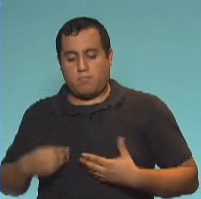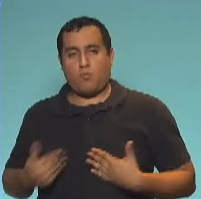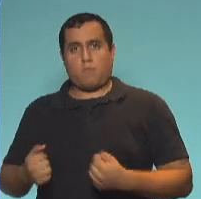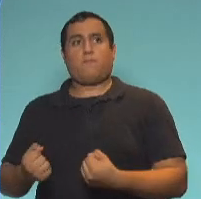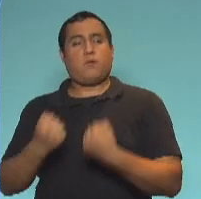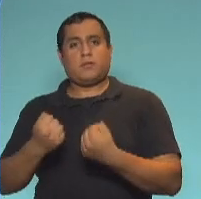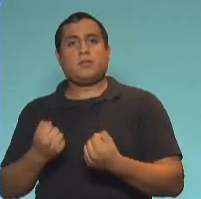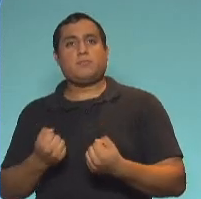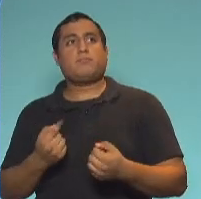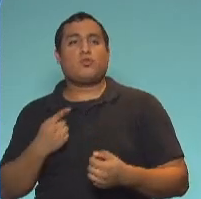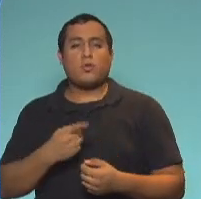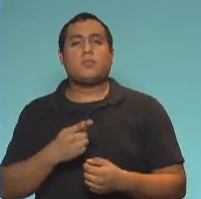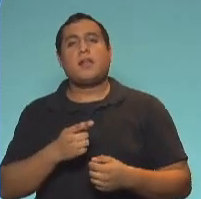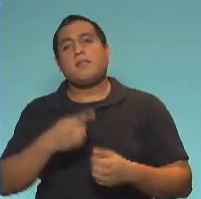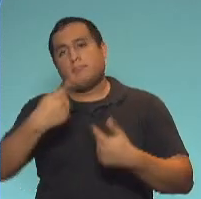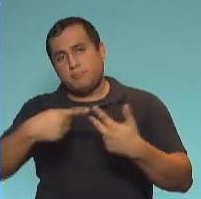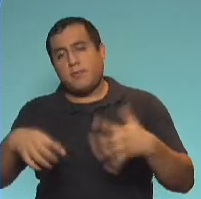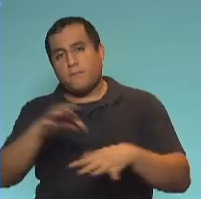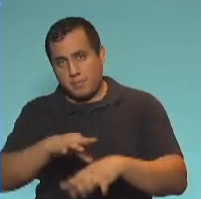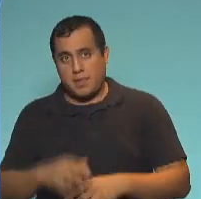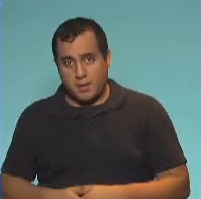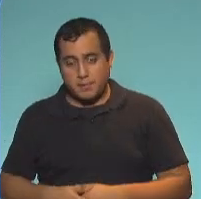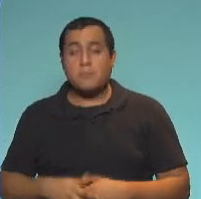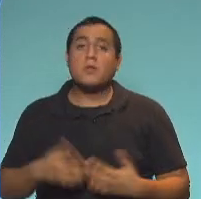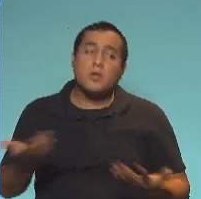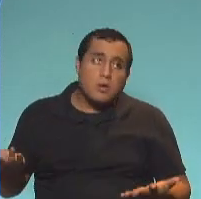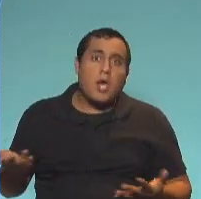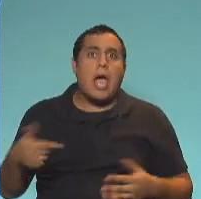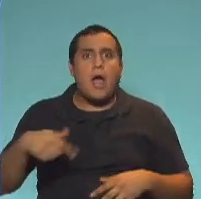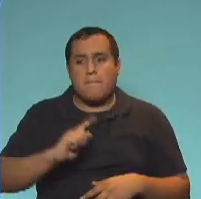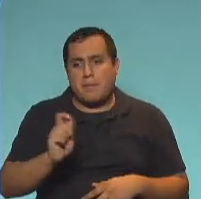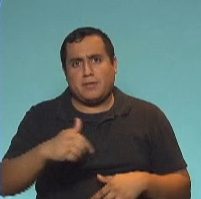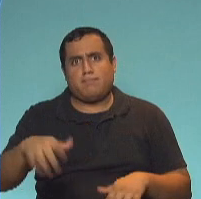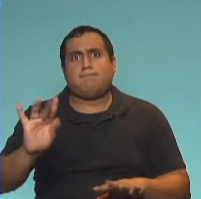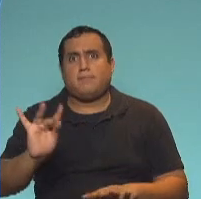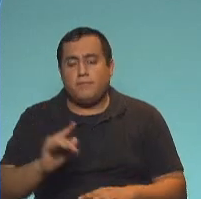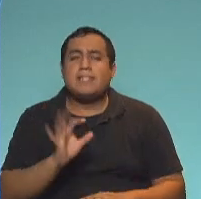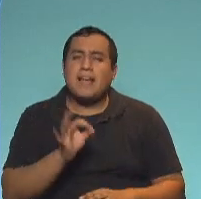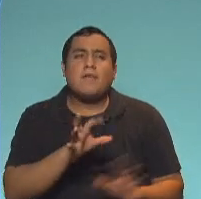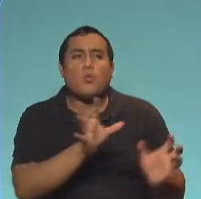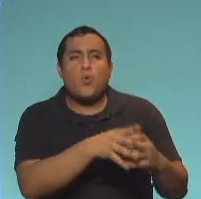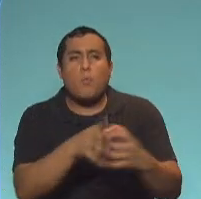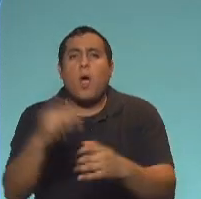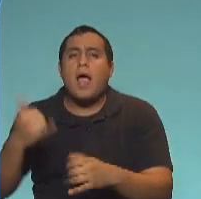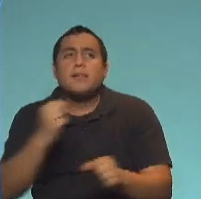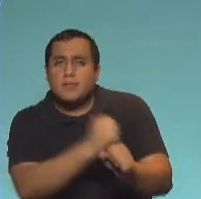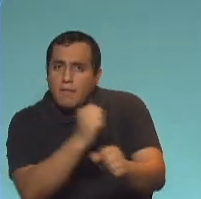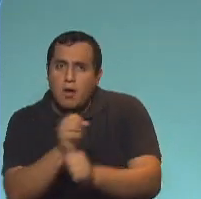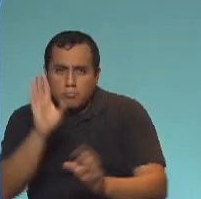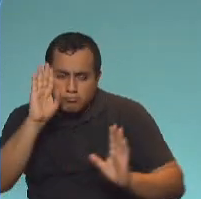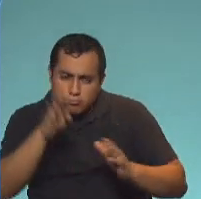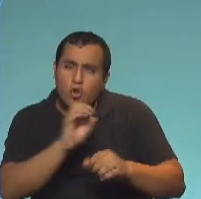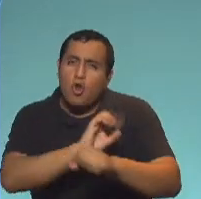bueno nos esperan meses muy duros sabemos que hay equipos que están trabajados trabajando y enfocados en la